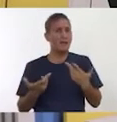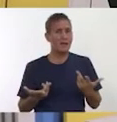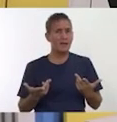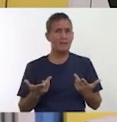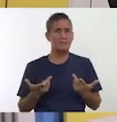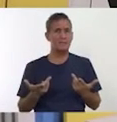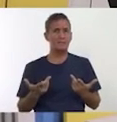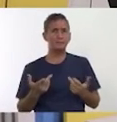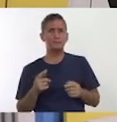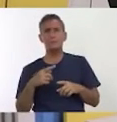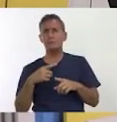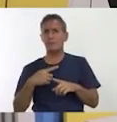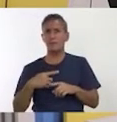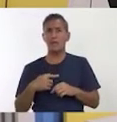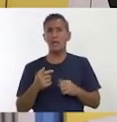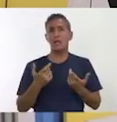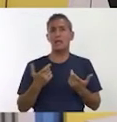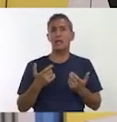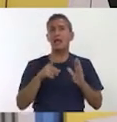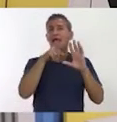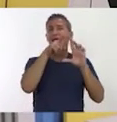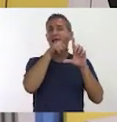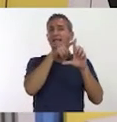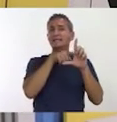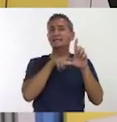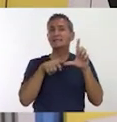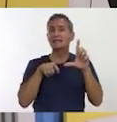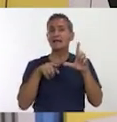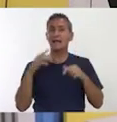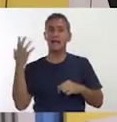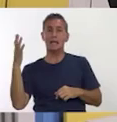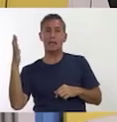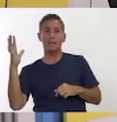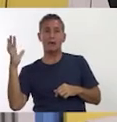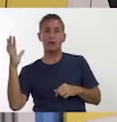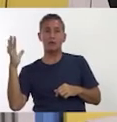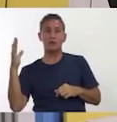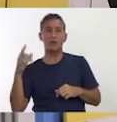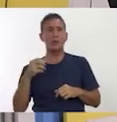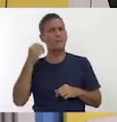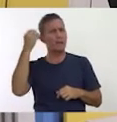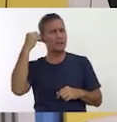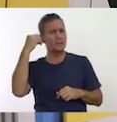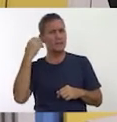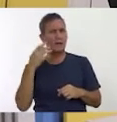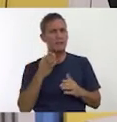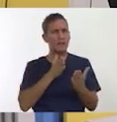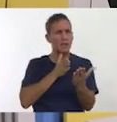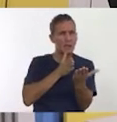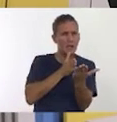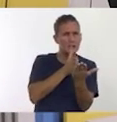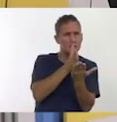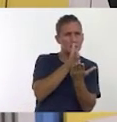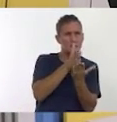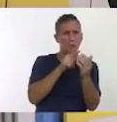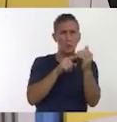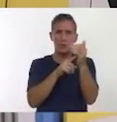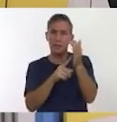aplica, al igual que vimos en casos anteriores, la regla de la mano derecha para determinar